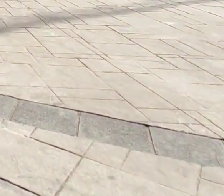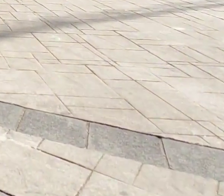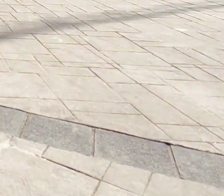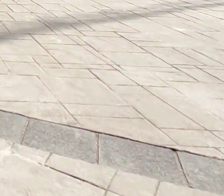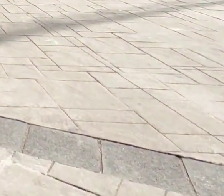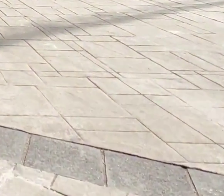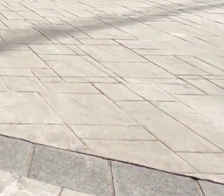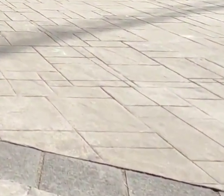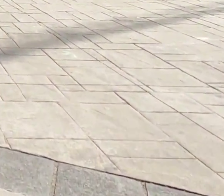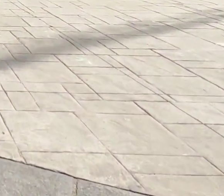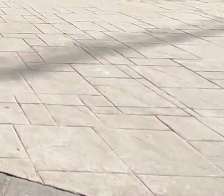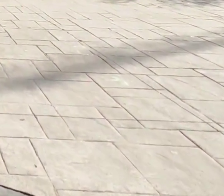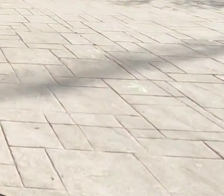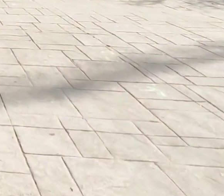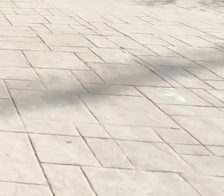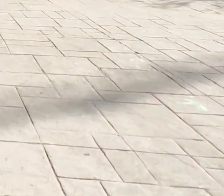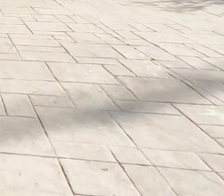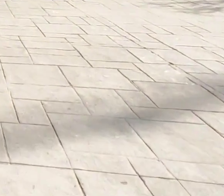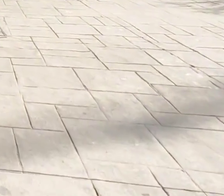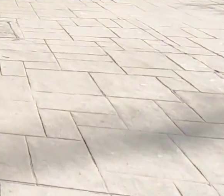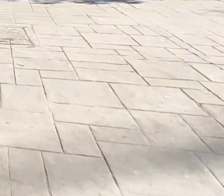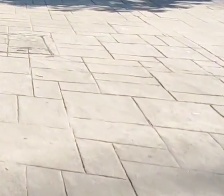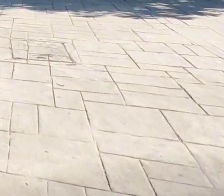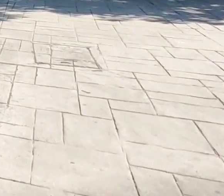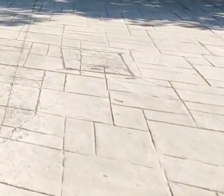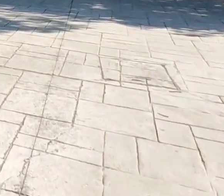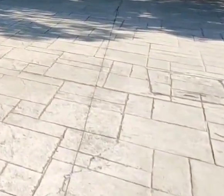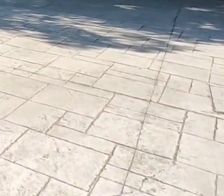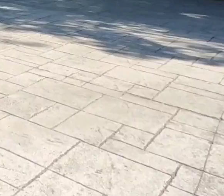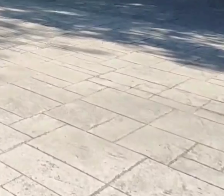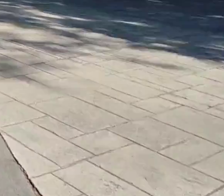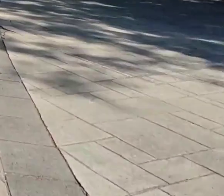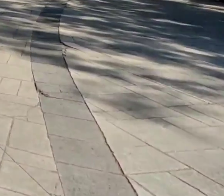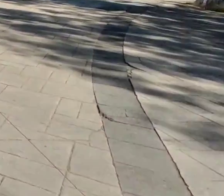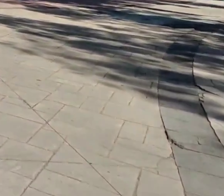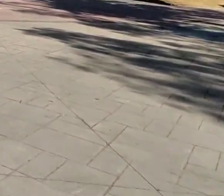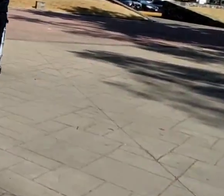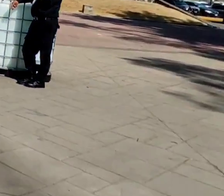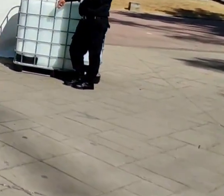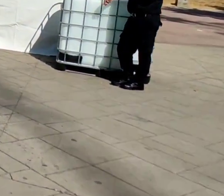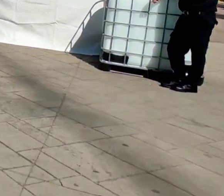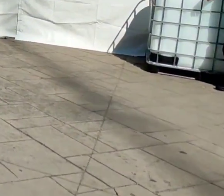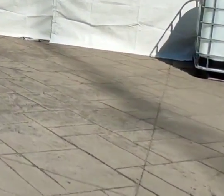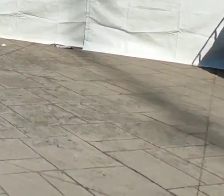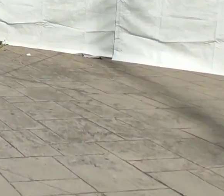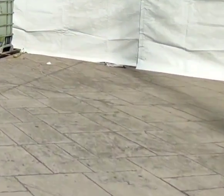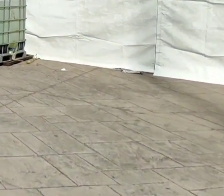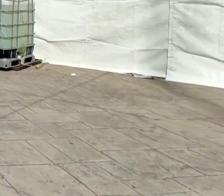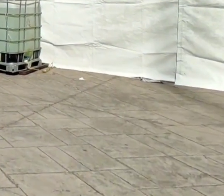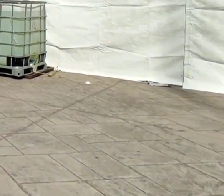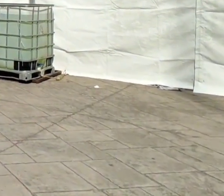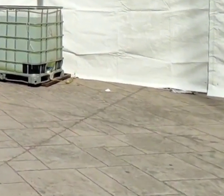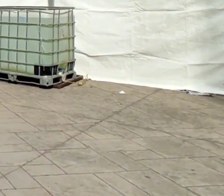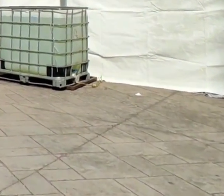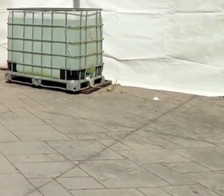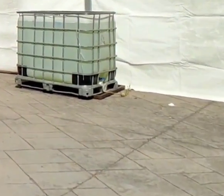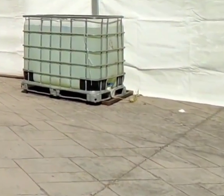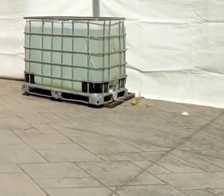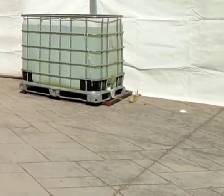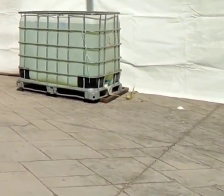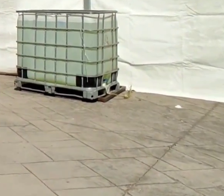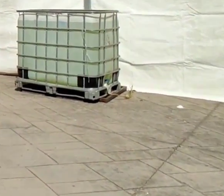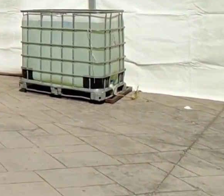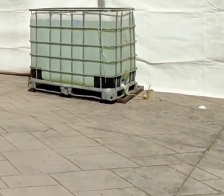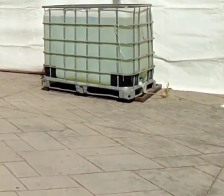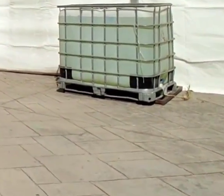a que estés atento y sobre todo suscríbete al canal. Aquí abajito donde dice suscribirse, apriétale a las